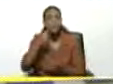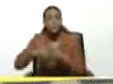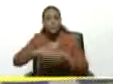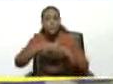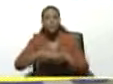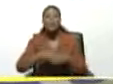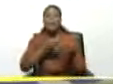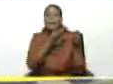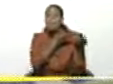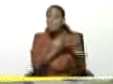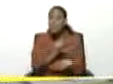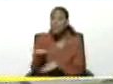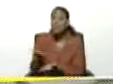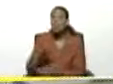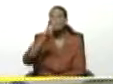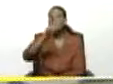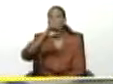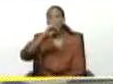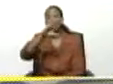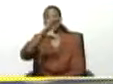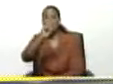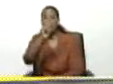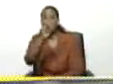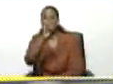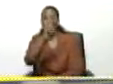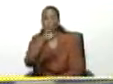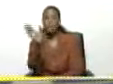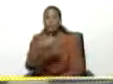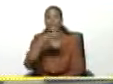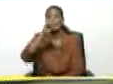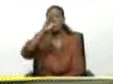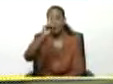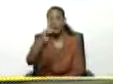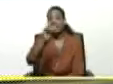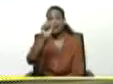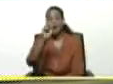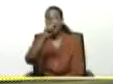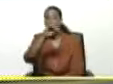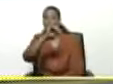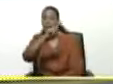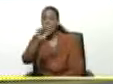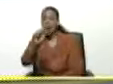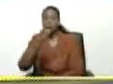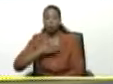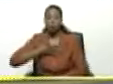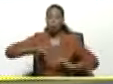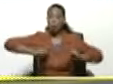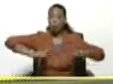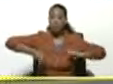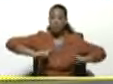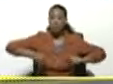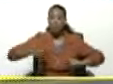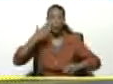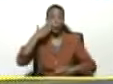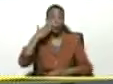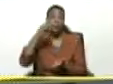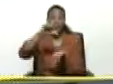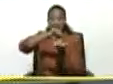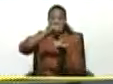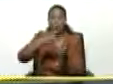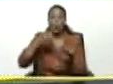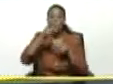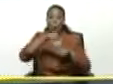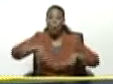bienvenido presidente Víctor Dávila coordinador Regional del del